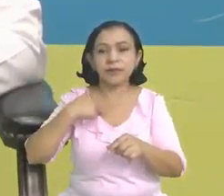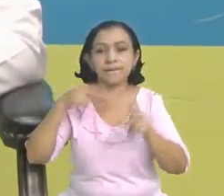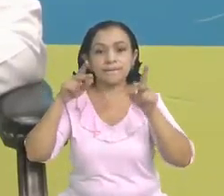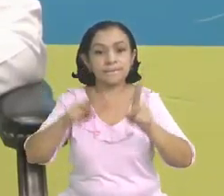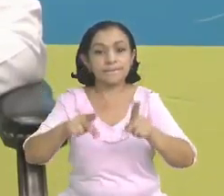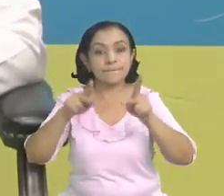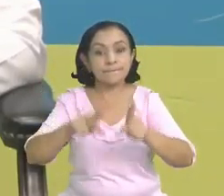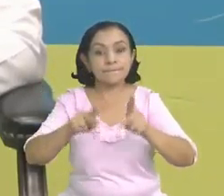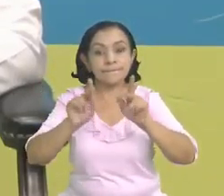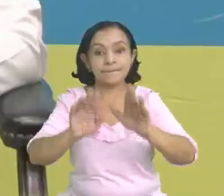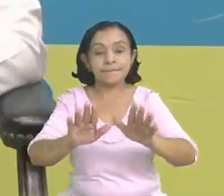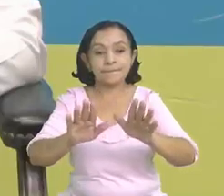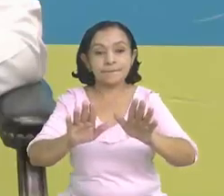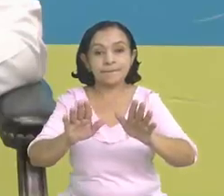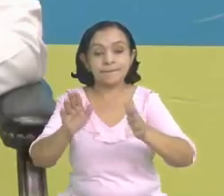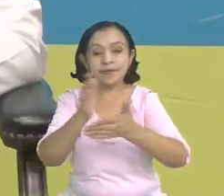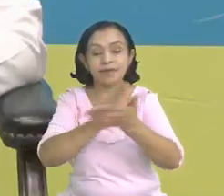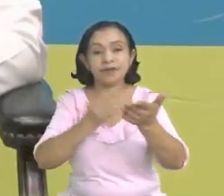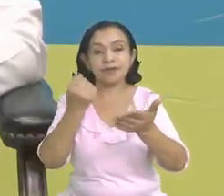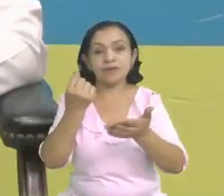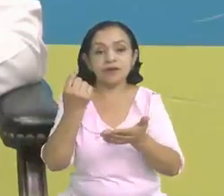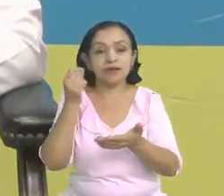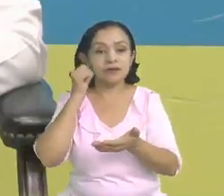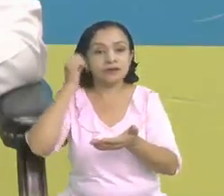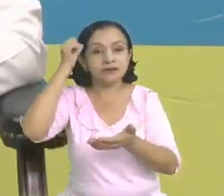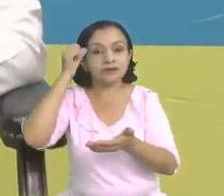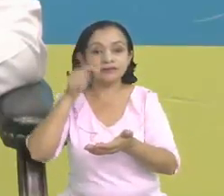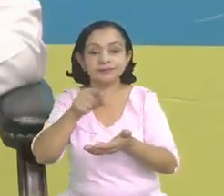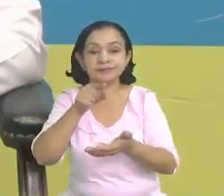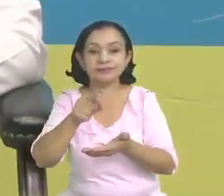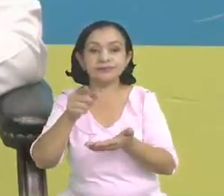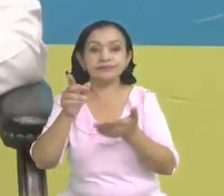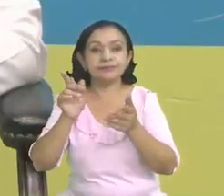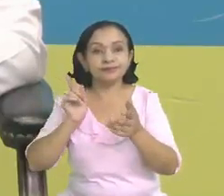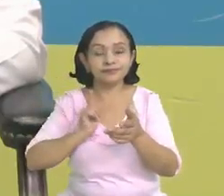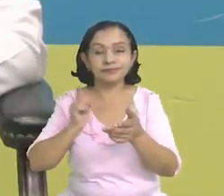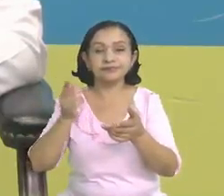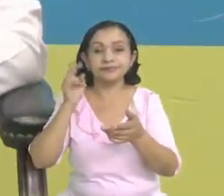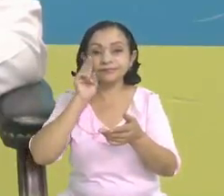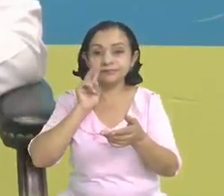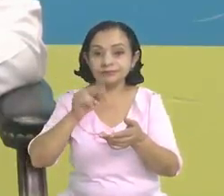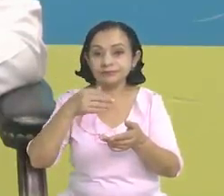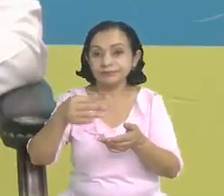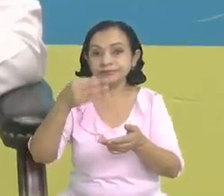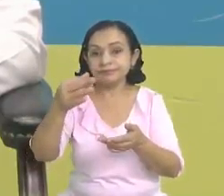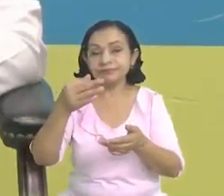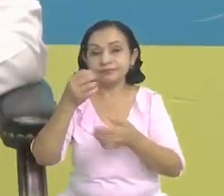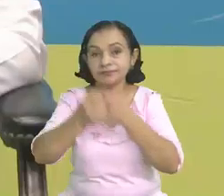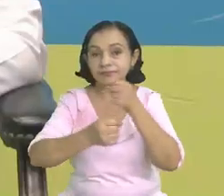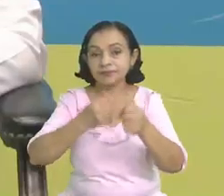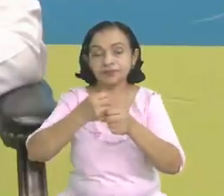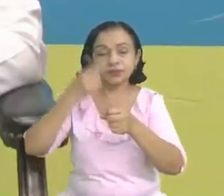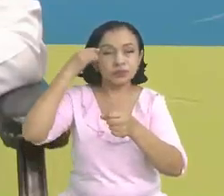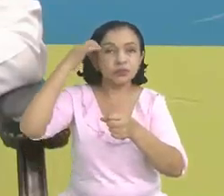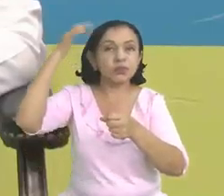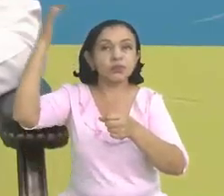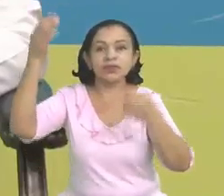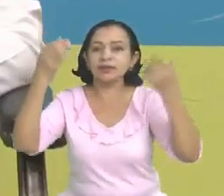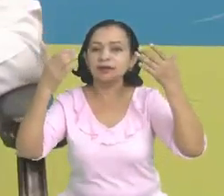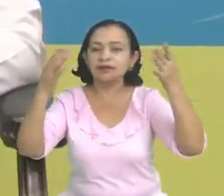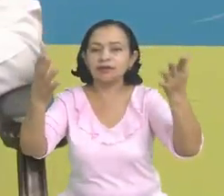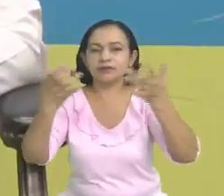personalidad y hay mucha inmadurez emocional. Hay cosas que vos tenés altas expectativas. Normalmente en esta edad sos soñador, tenés muchas